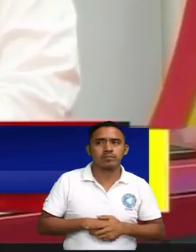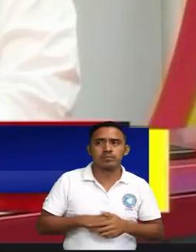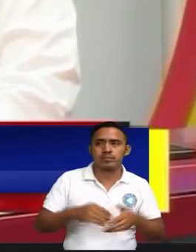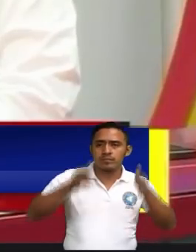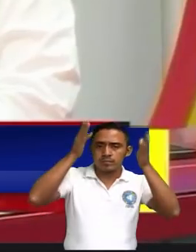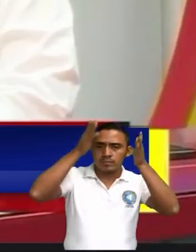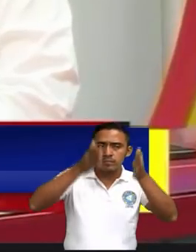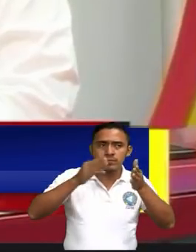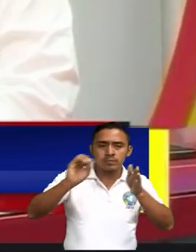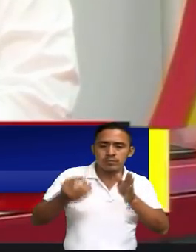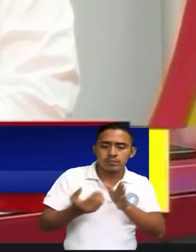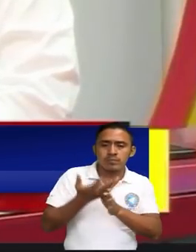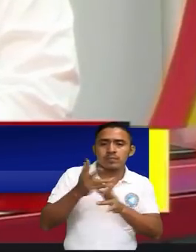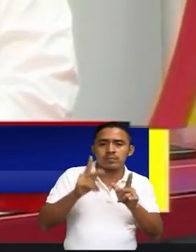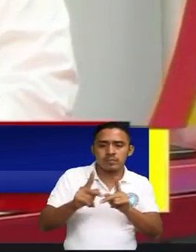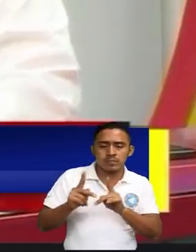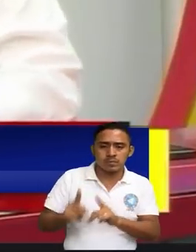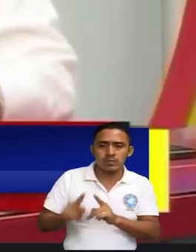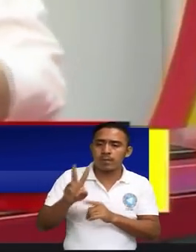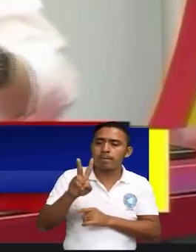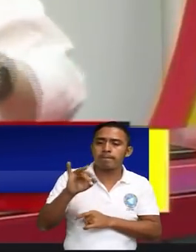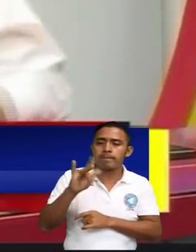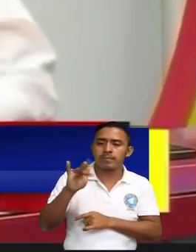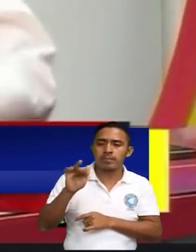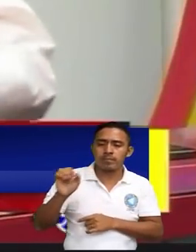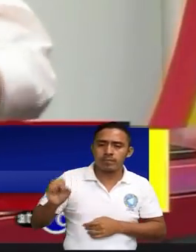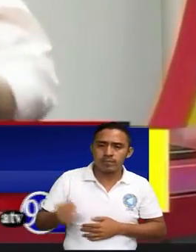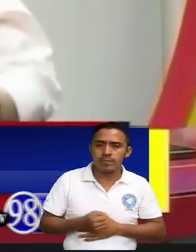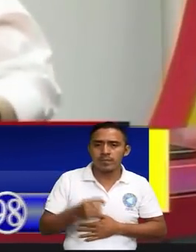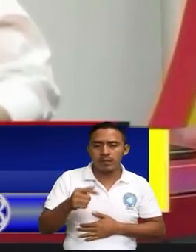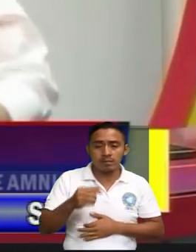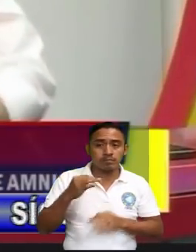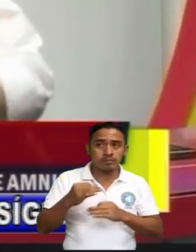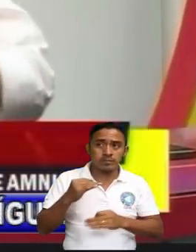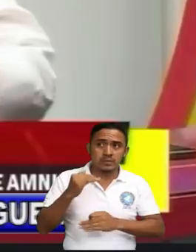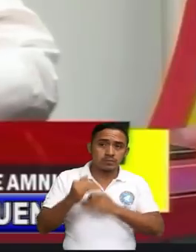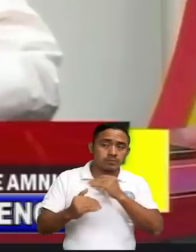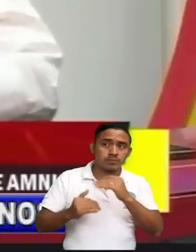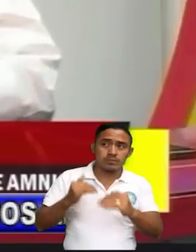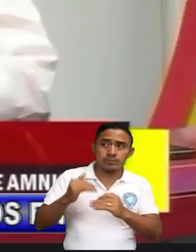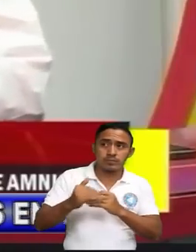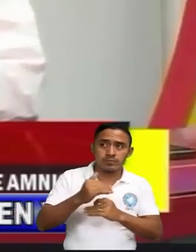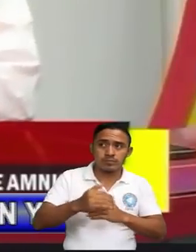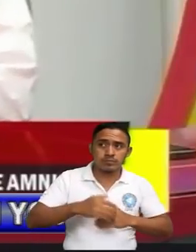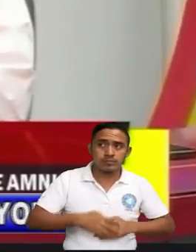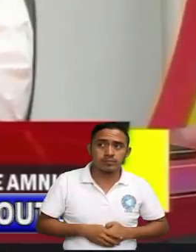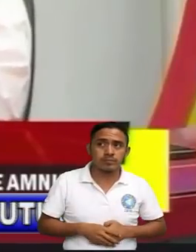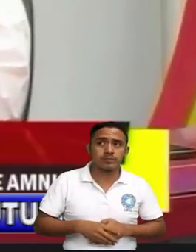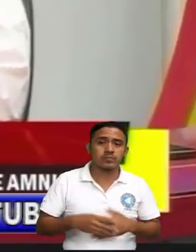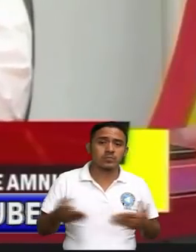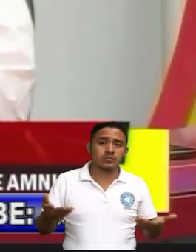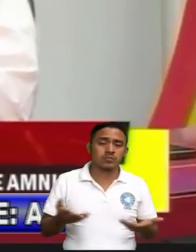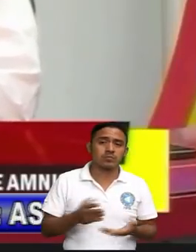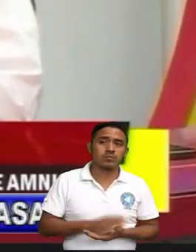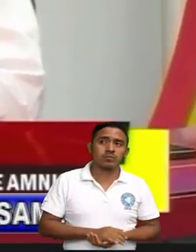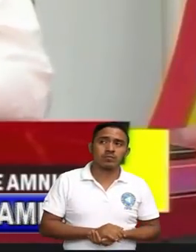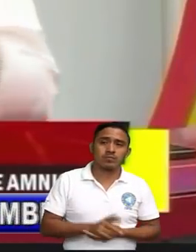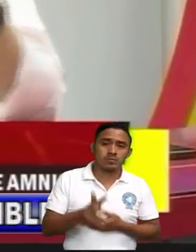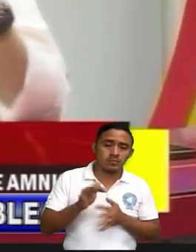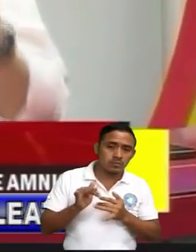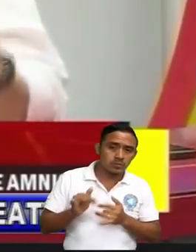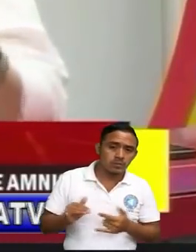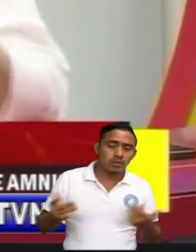Atención Integral a Víctimas. Esa ley está avanzando, la Procuraduría de Derechos Humanos está